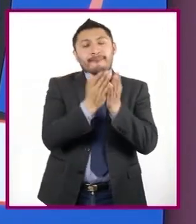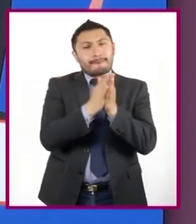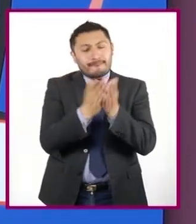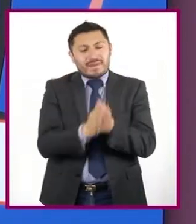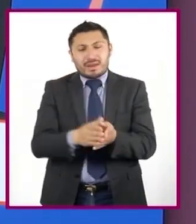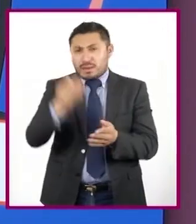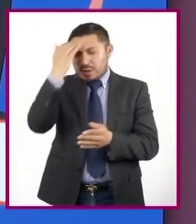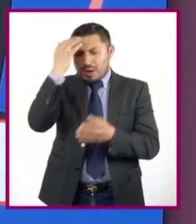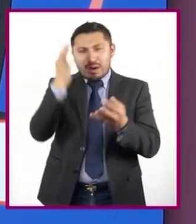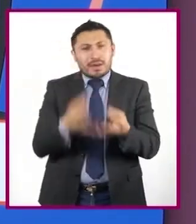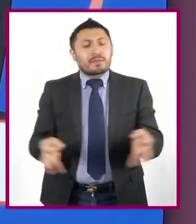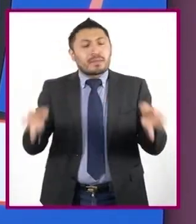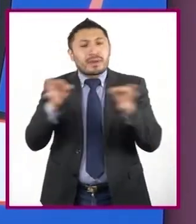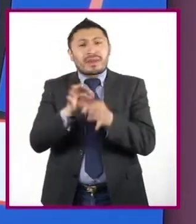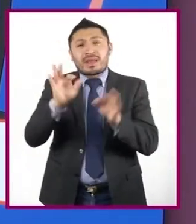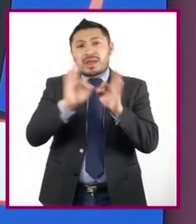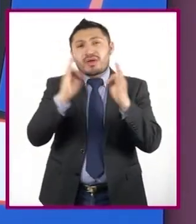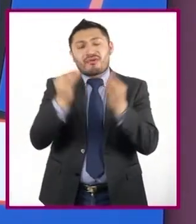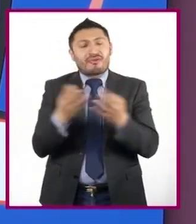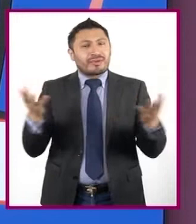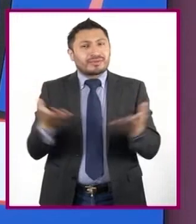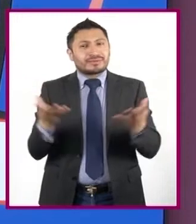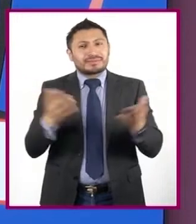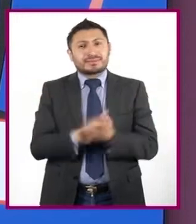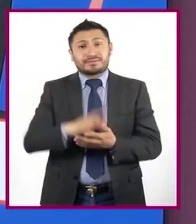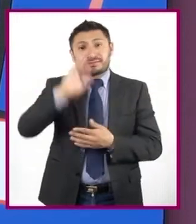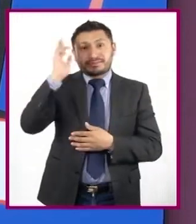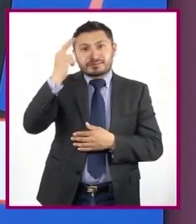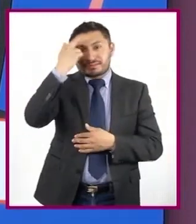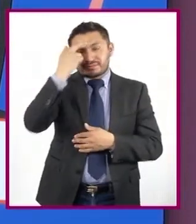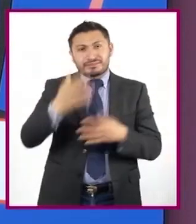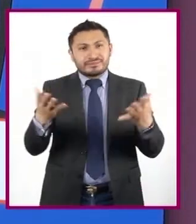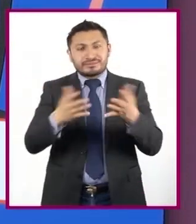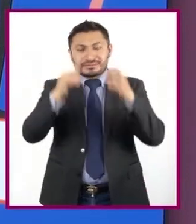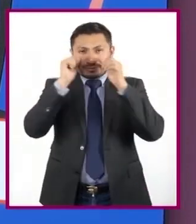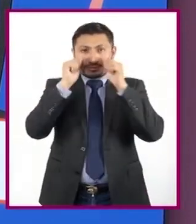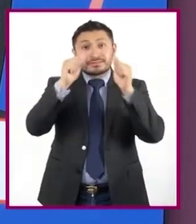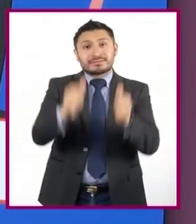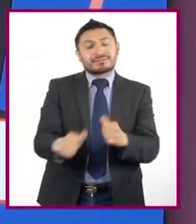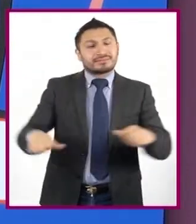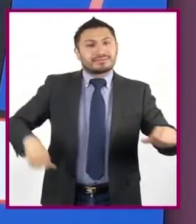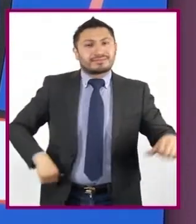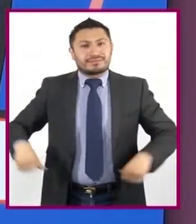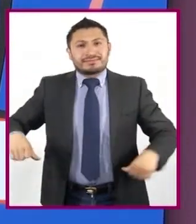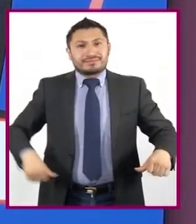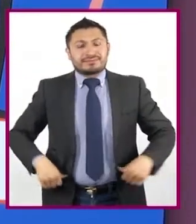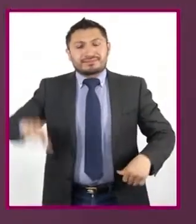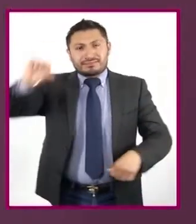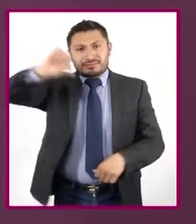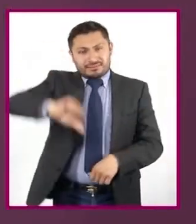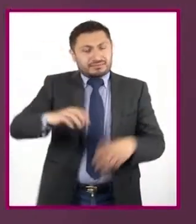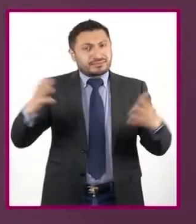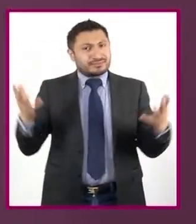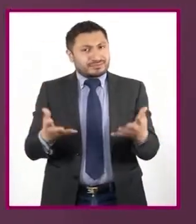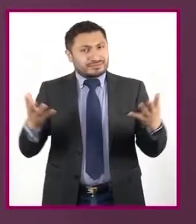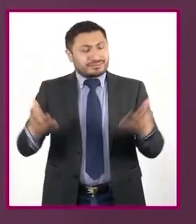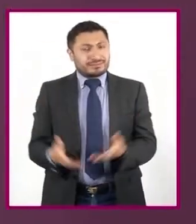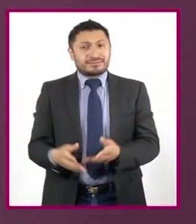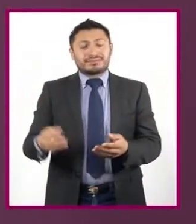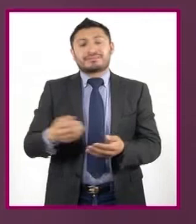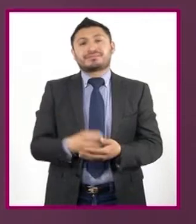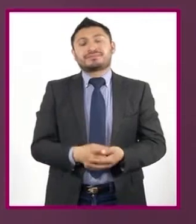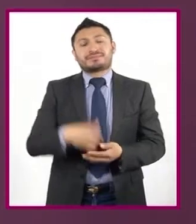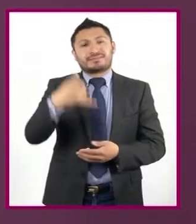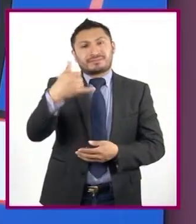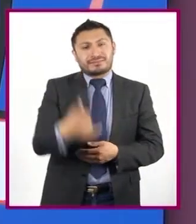importancia y la forma en la que se elabora. Recuerden estar atentos a las actividades que llevaremos a cabo y tener a la mano